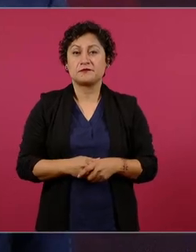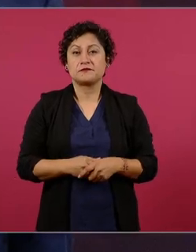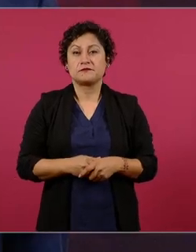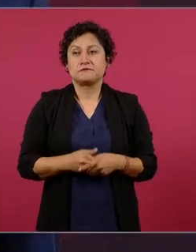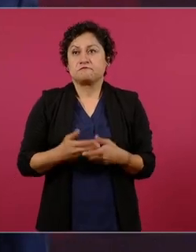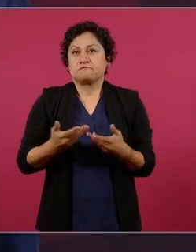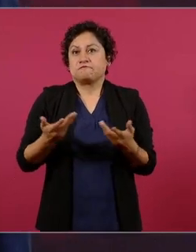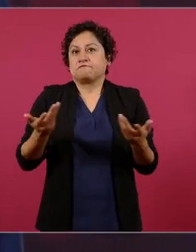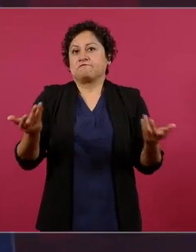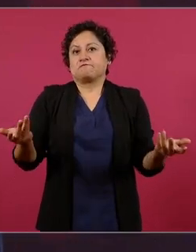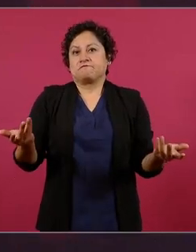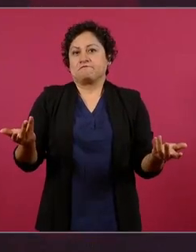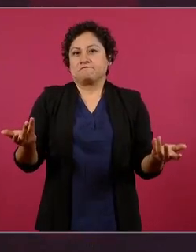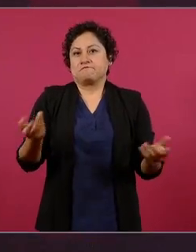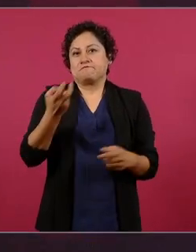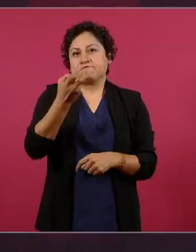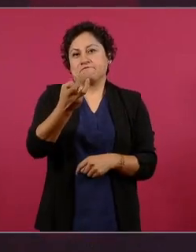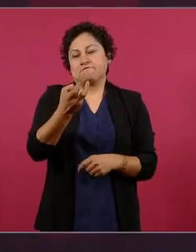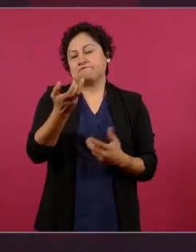Entonces,